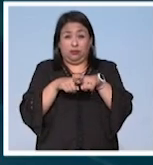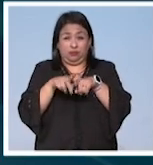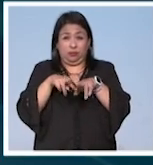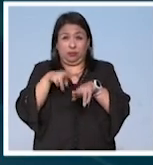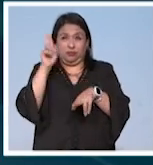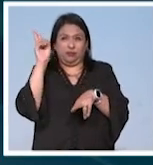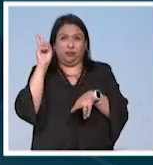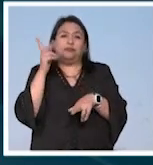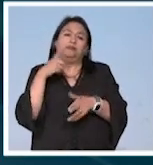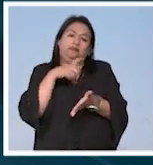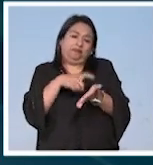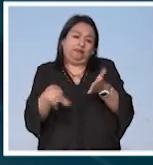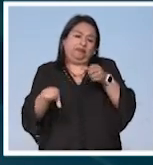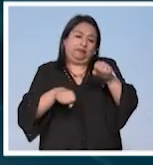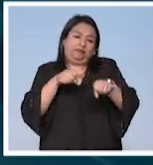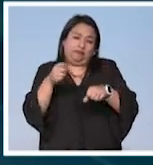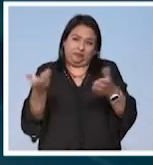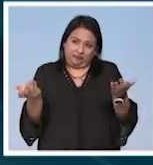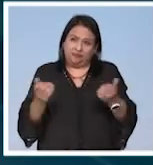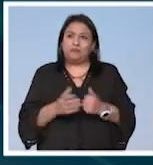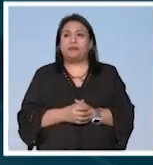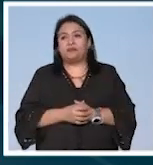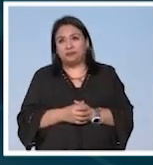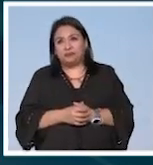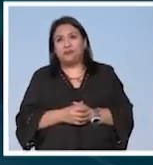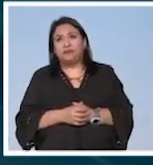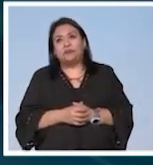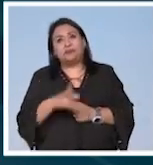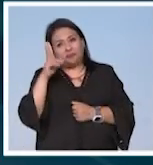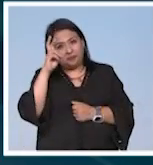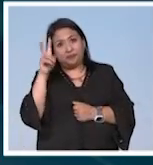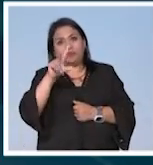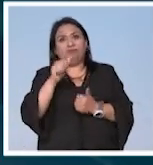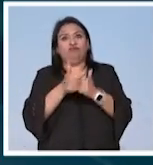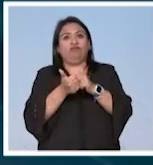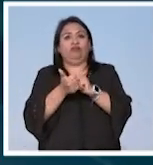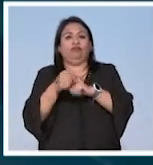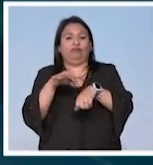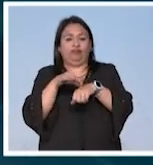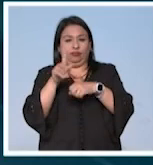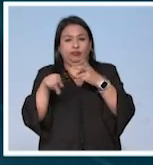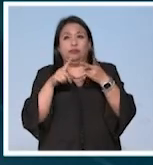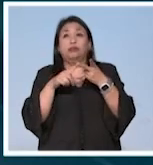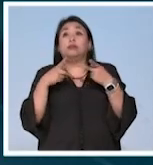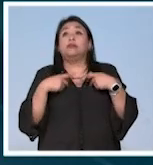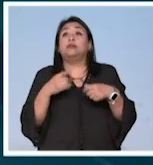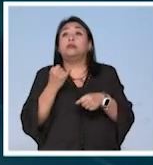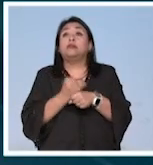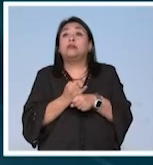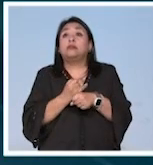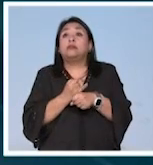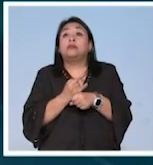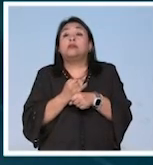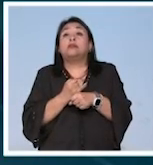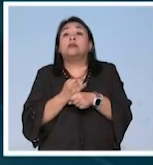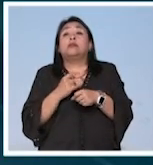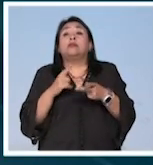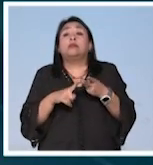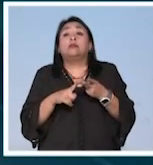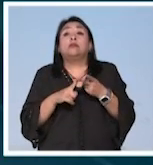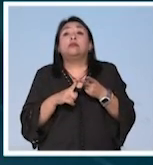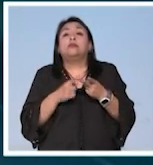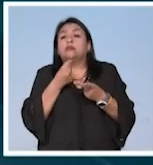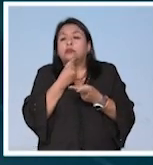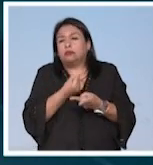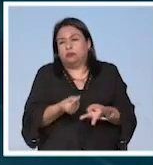mayores me compraron una bicicleta Ah bueno que pues que qué sueño realizado segunda personajes que eh